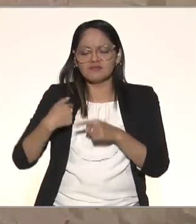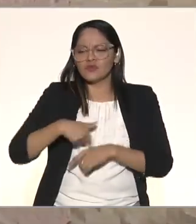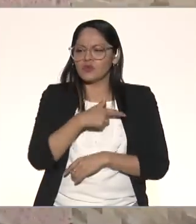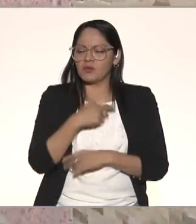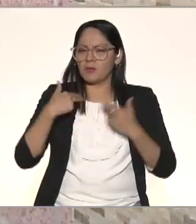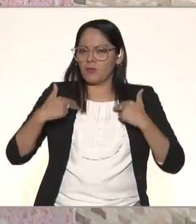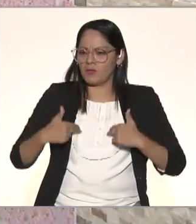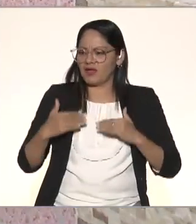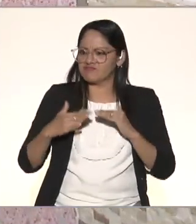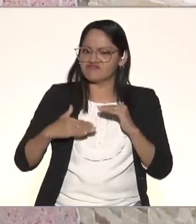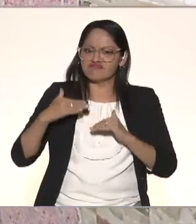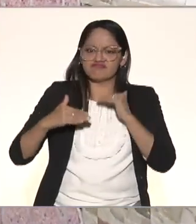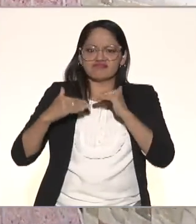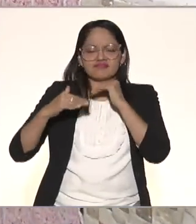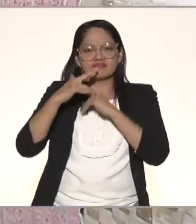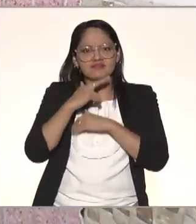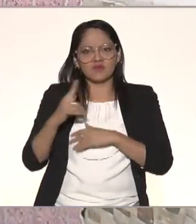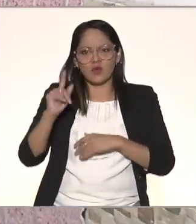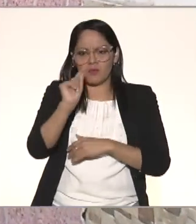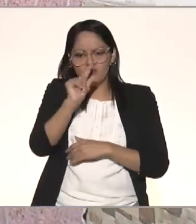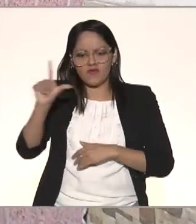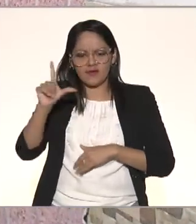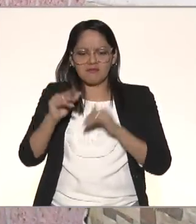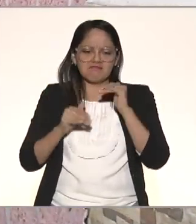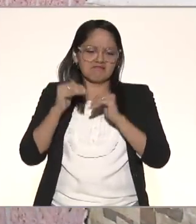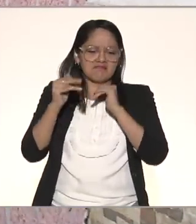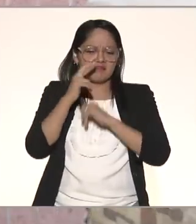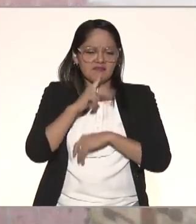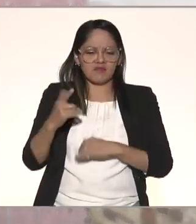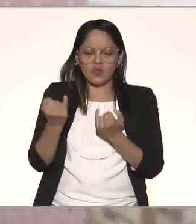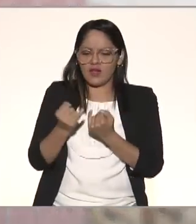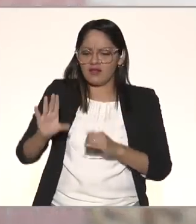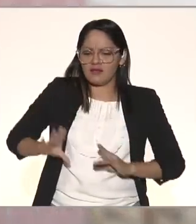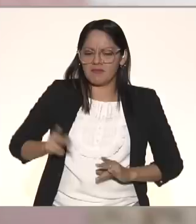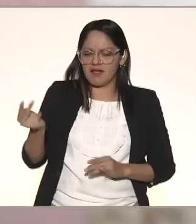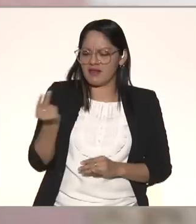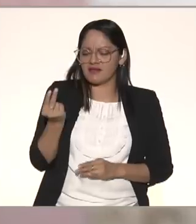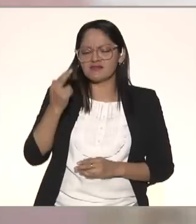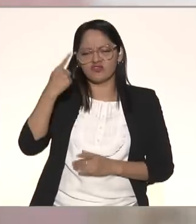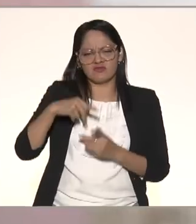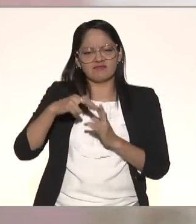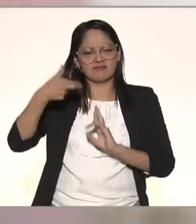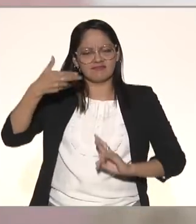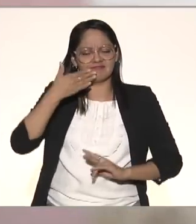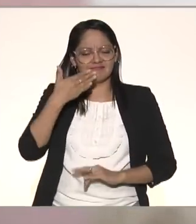humanos, como profesionales, como pareja y creo que hemos construido una bonita relación.